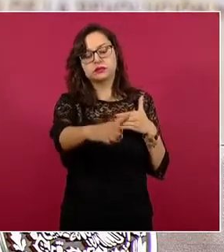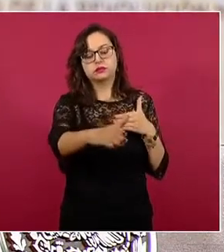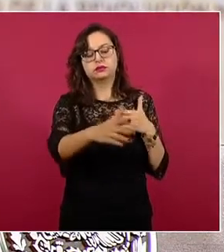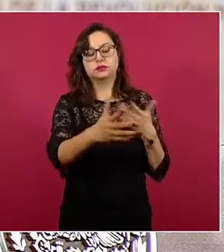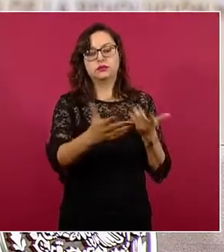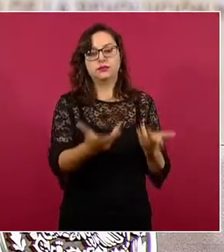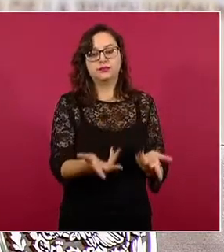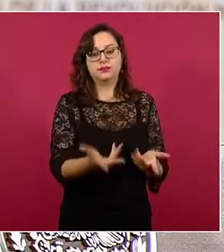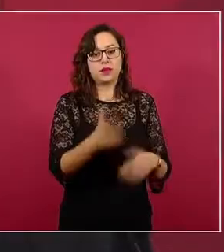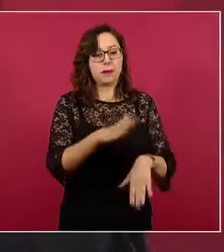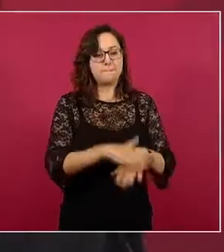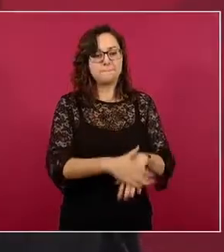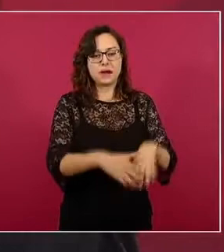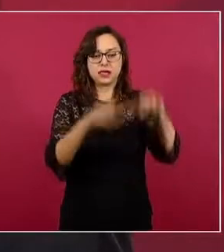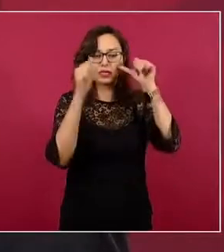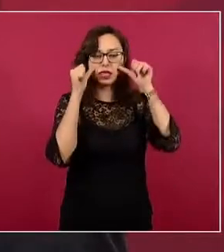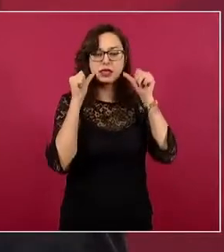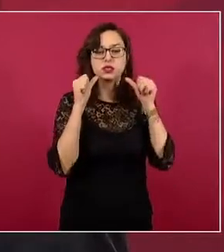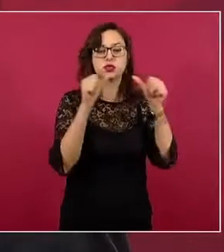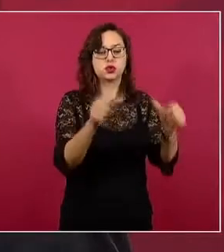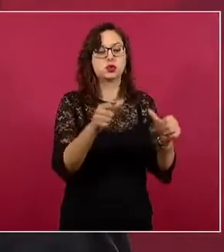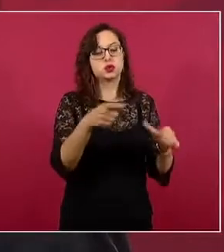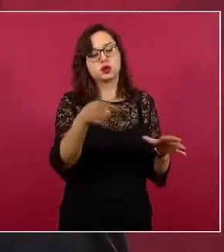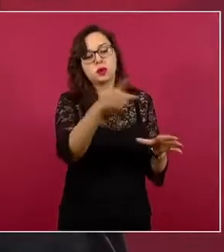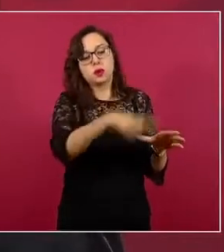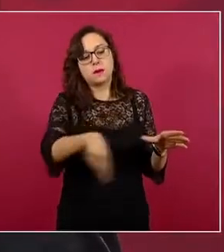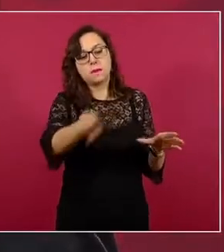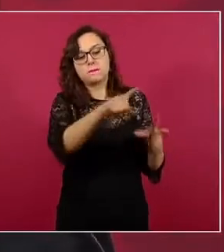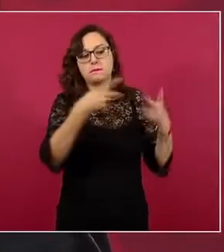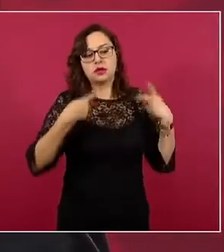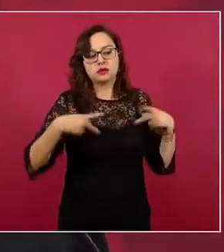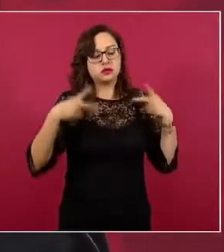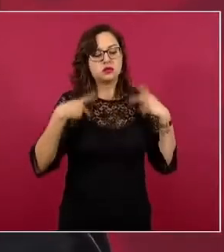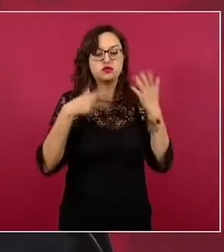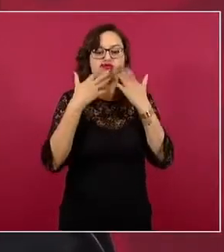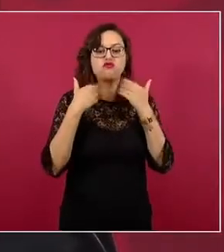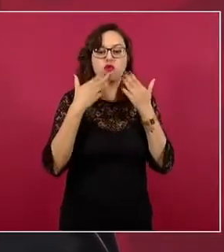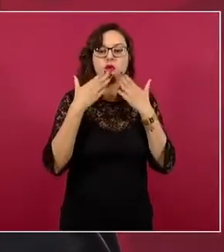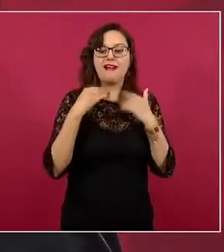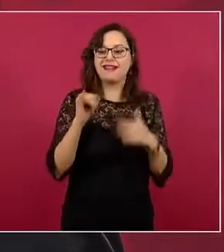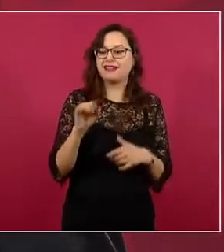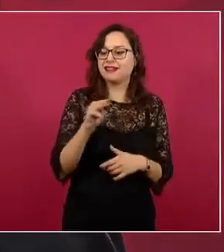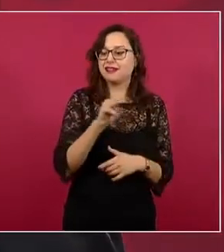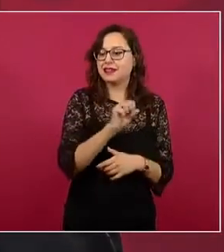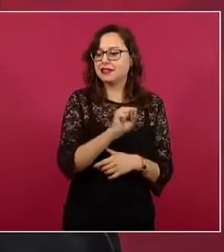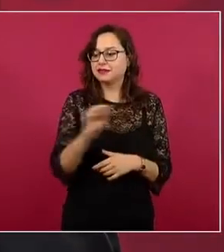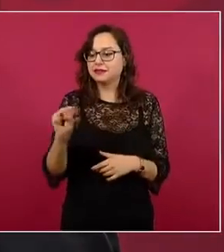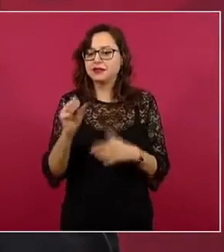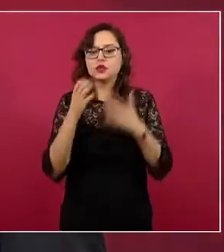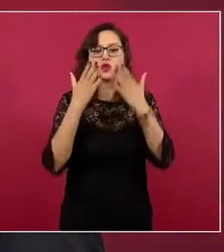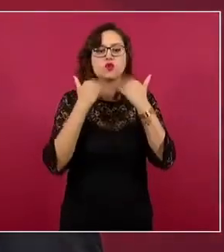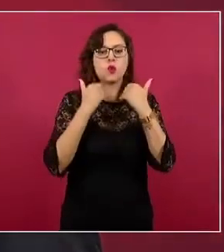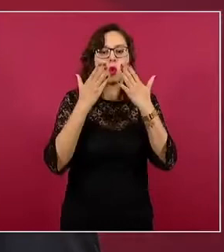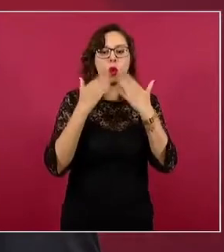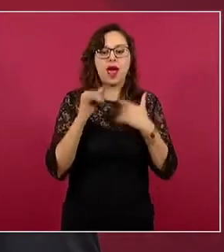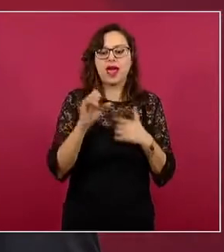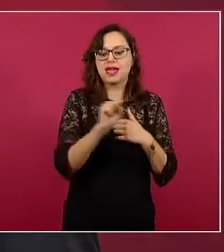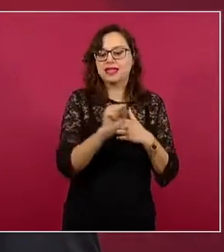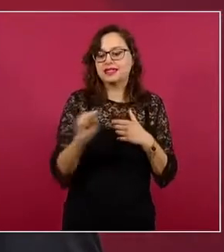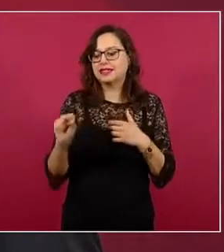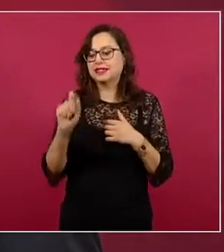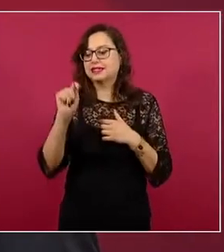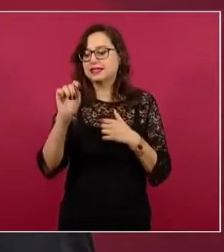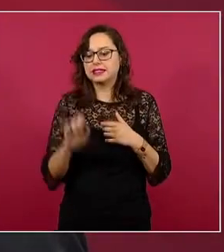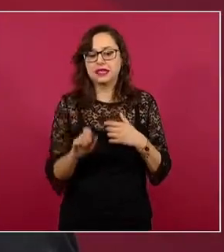básicamente a quienes no cuentan con seguridad social. Se está reformando, se está